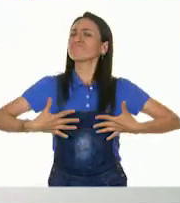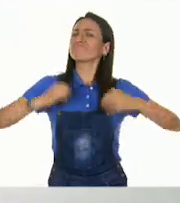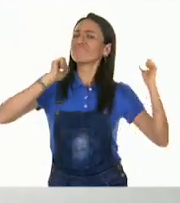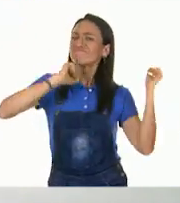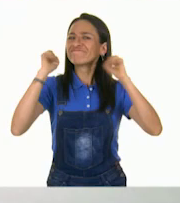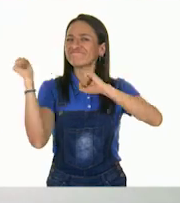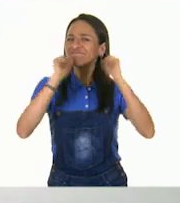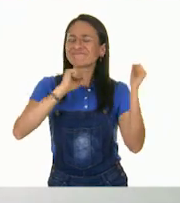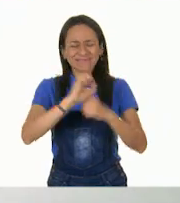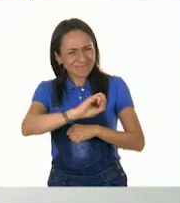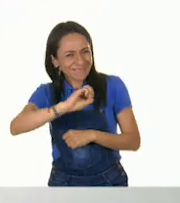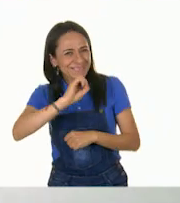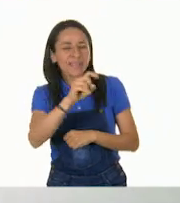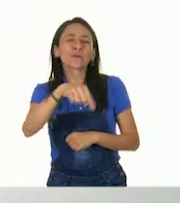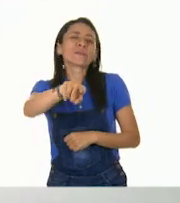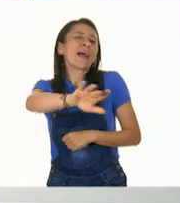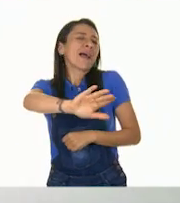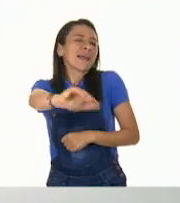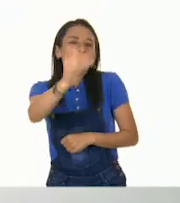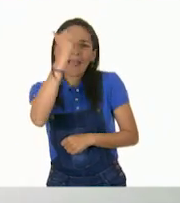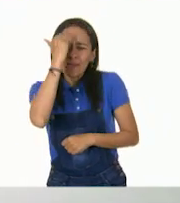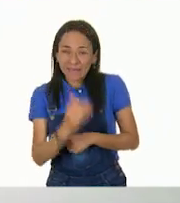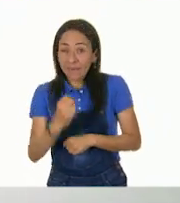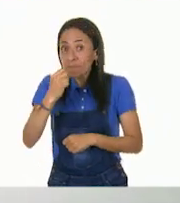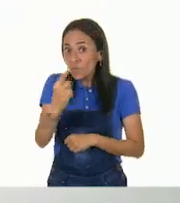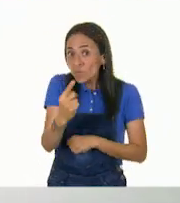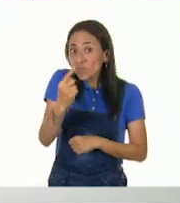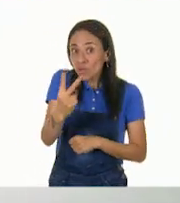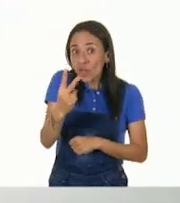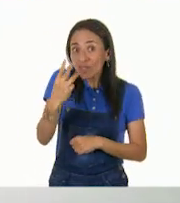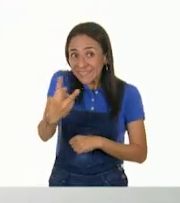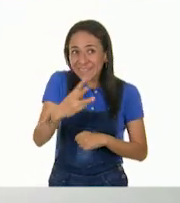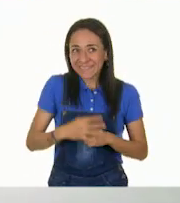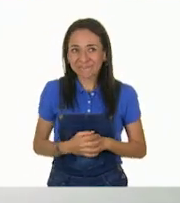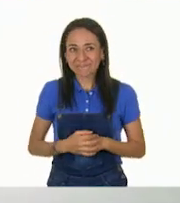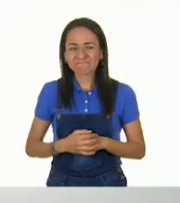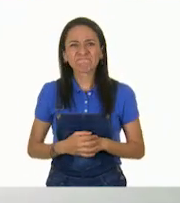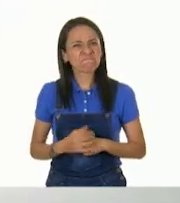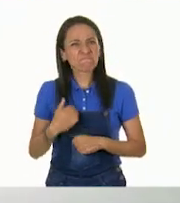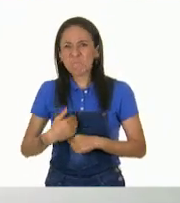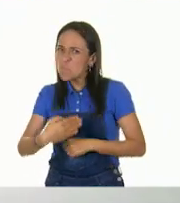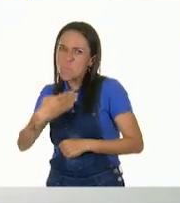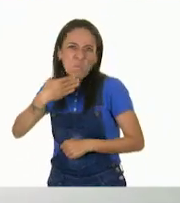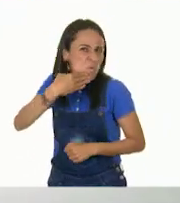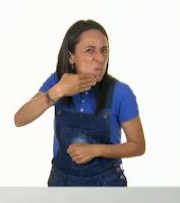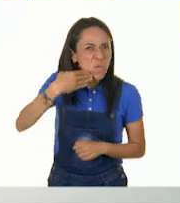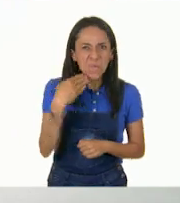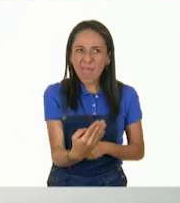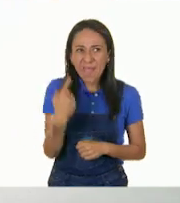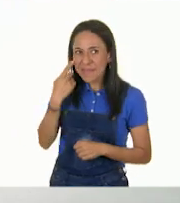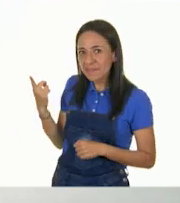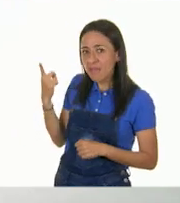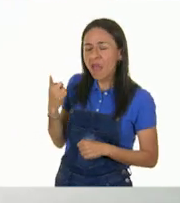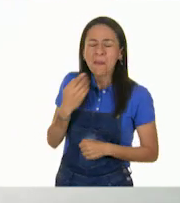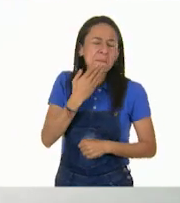en casa ya las aves una dos tres muy bien muy bien